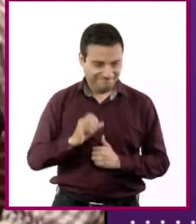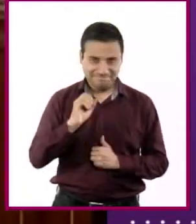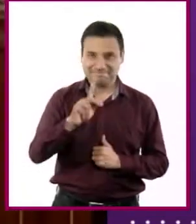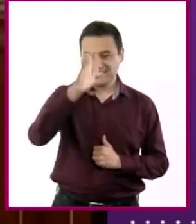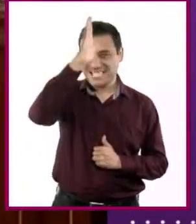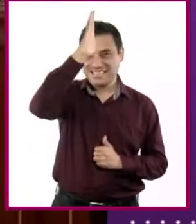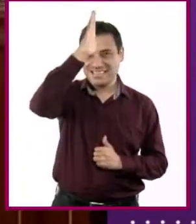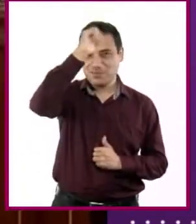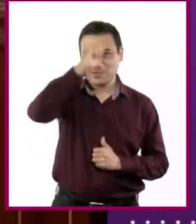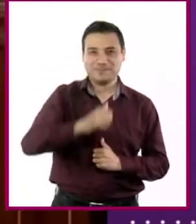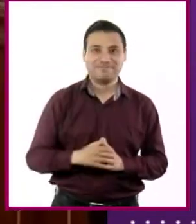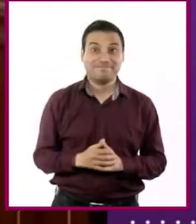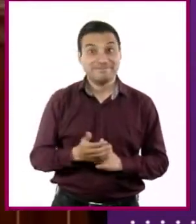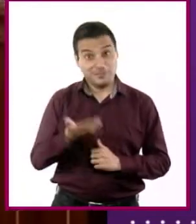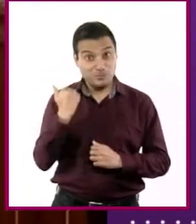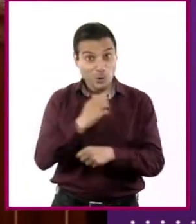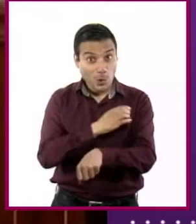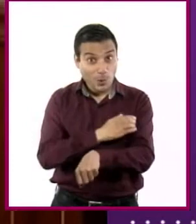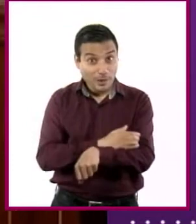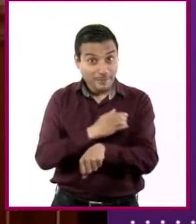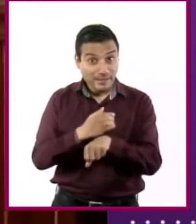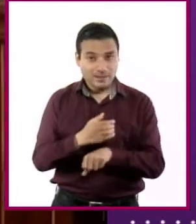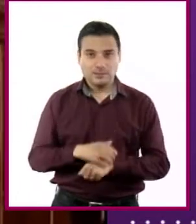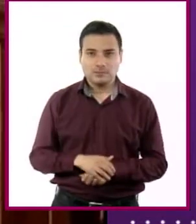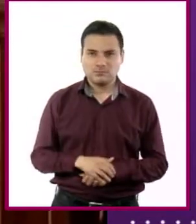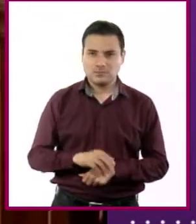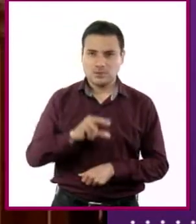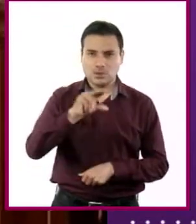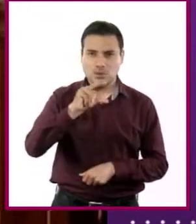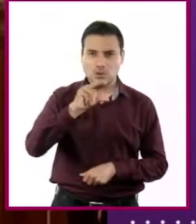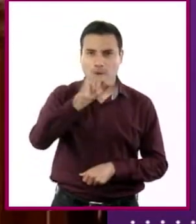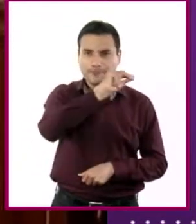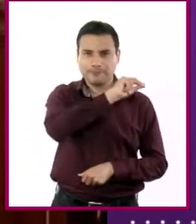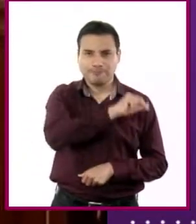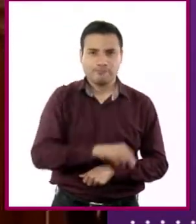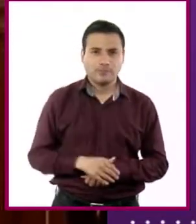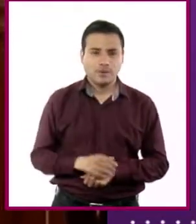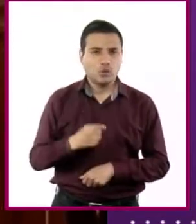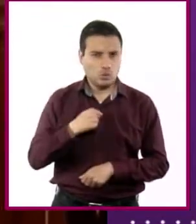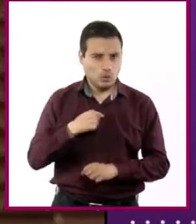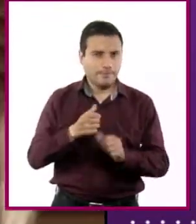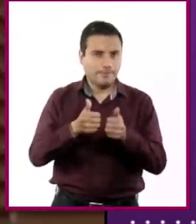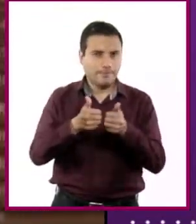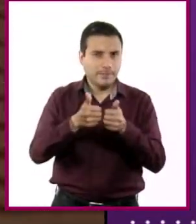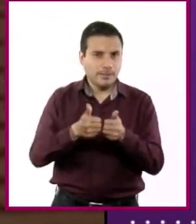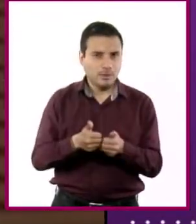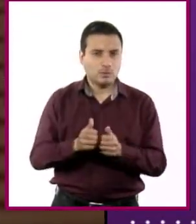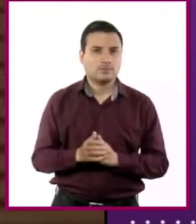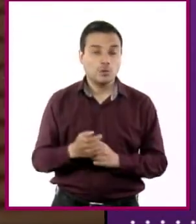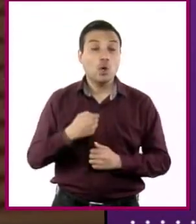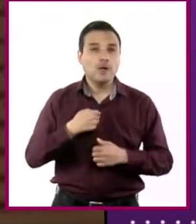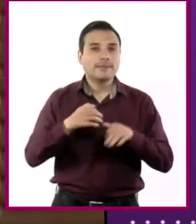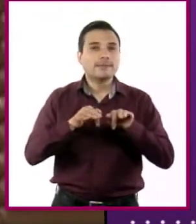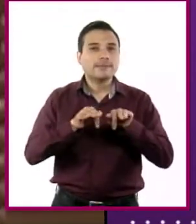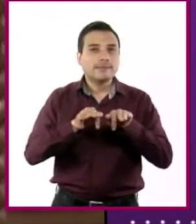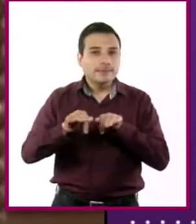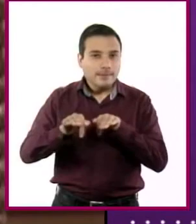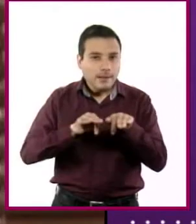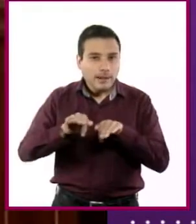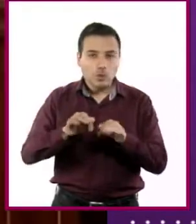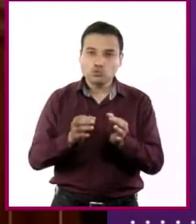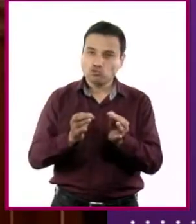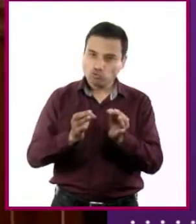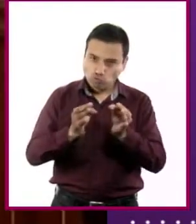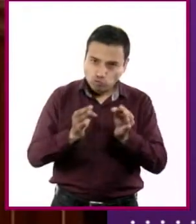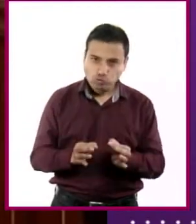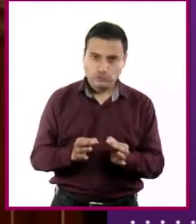amigo. ¿Nos acompaña, Miss Tree? Oh, claro que no. Yo me quedaré aquí y haré mi trabajo de detective como es debido.